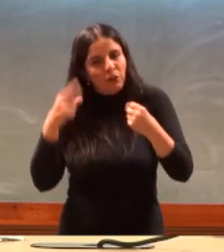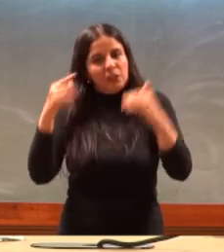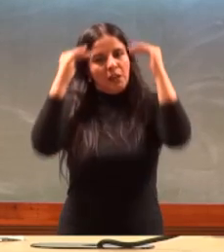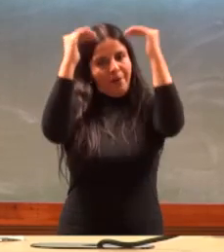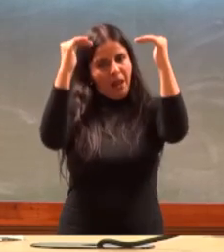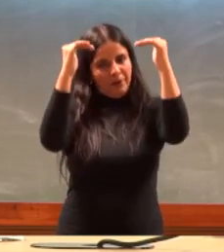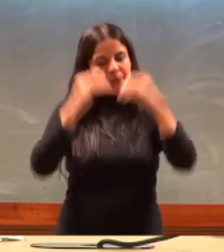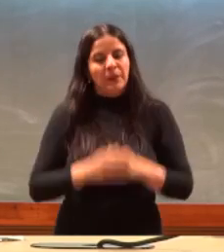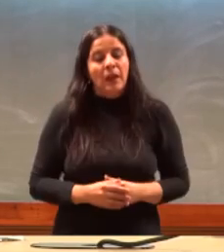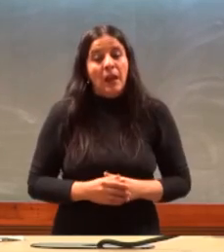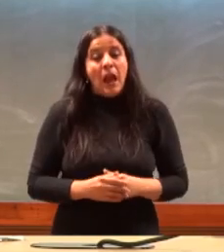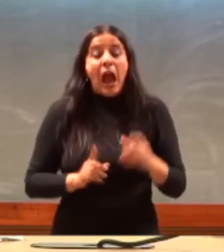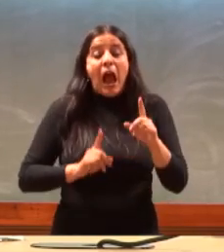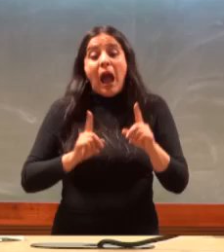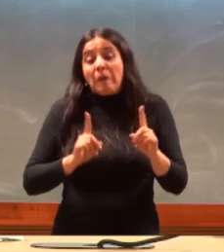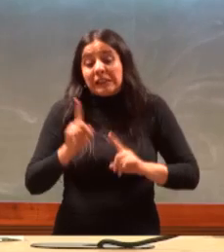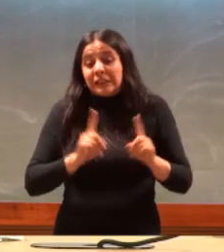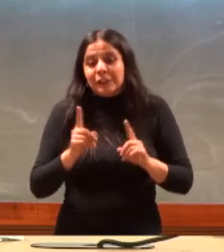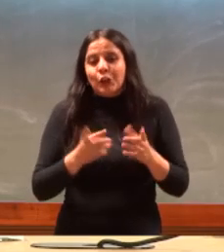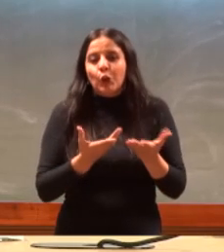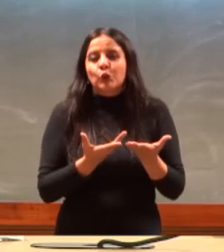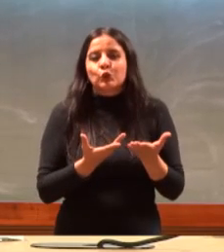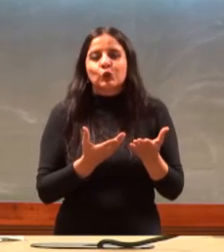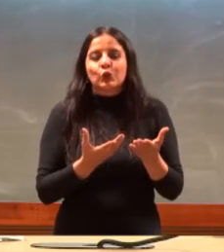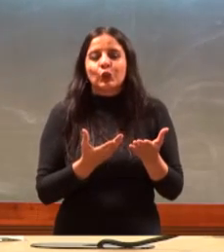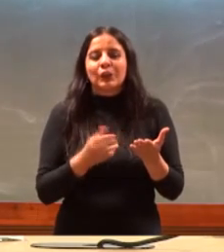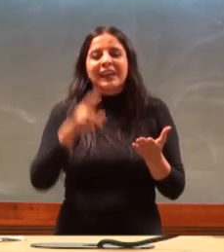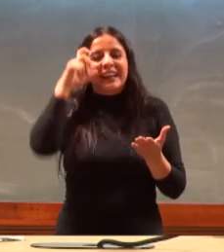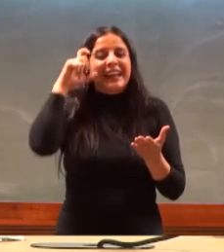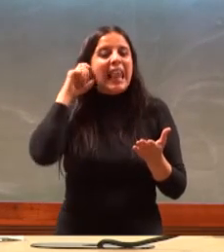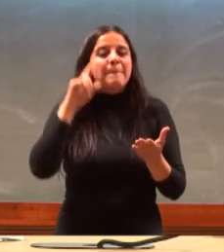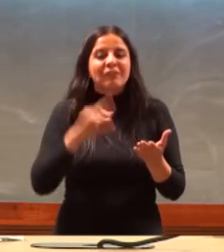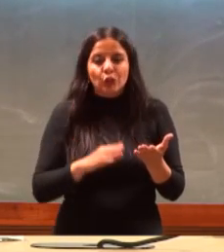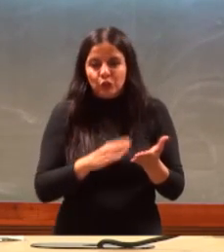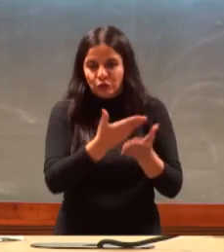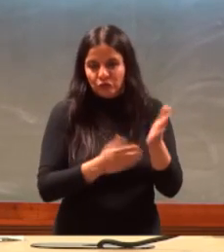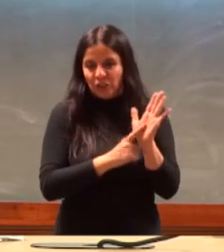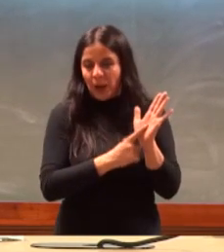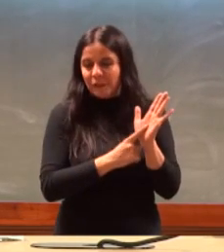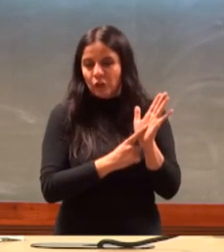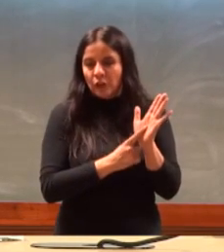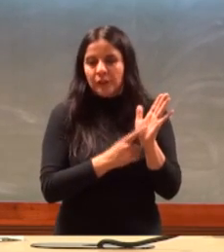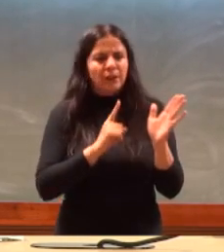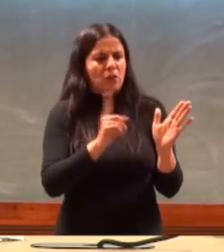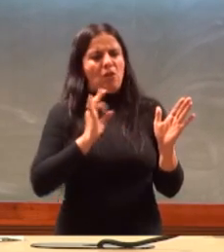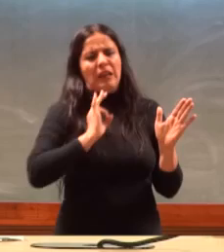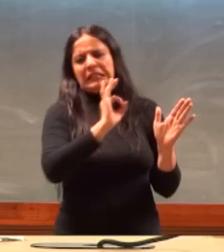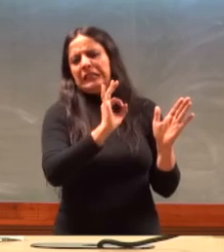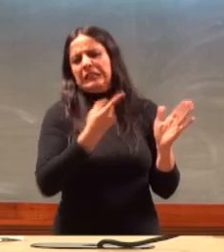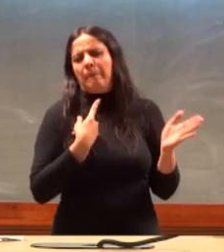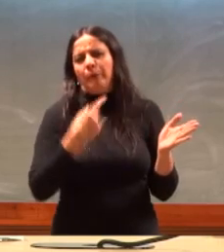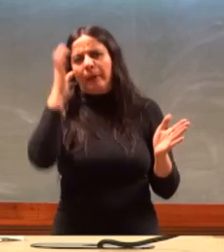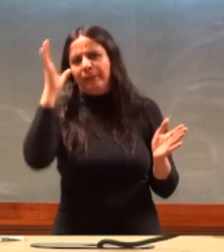les digo aunque los reglamentos no permitan la licencia por docencia creo por formación perdón Creo que tenemos que buscar una forma que la facultad lo